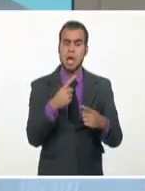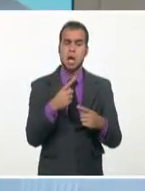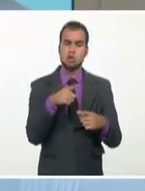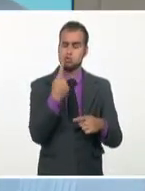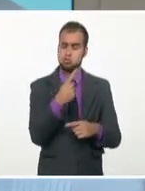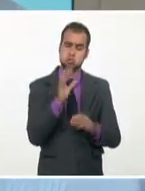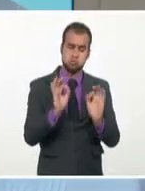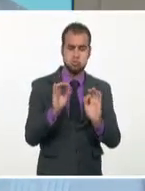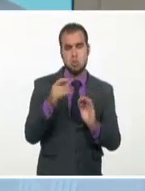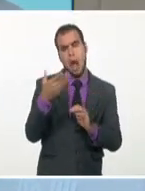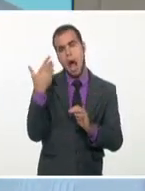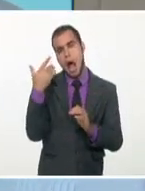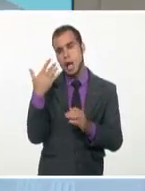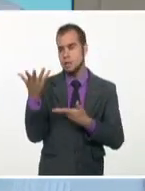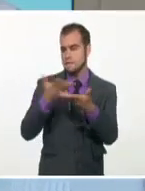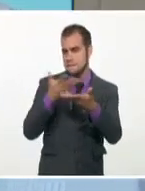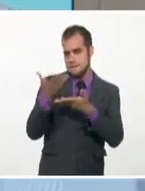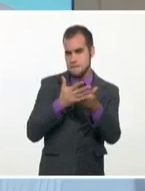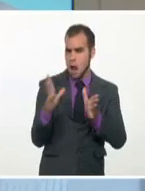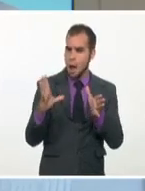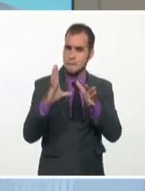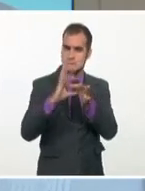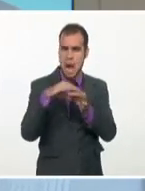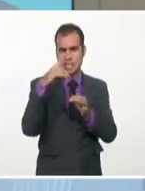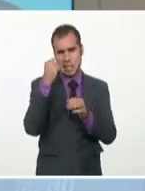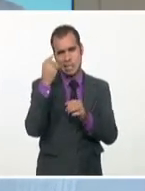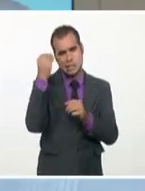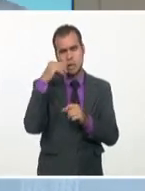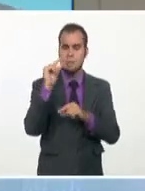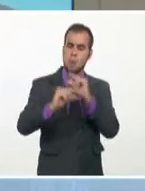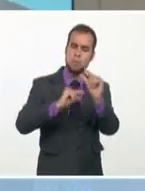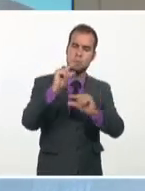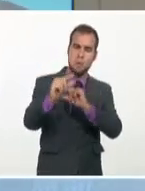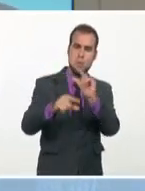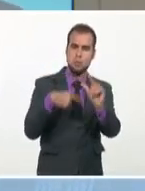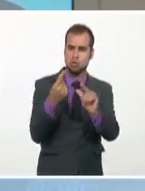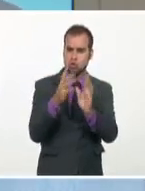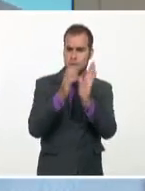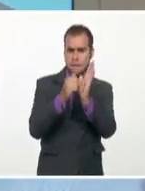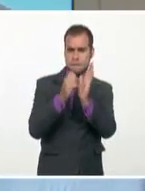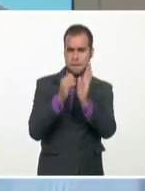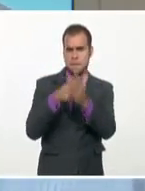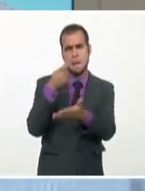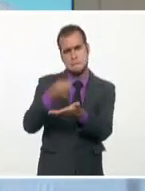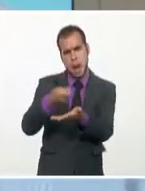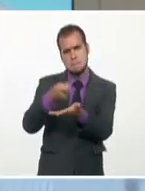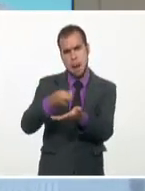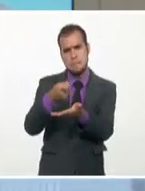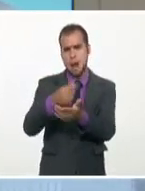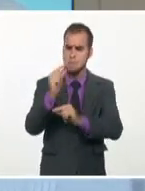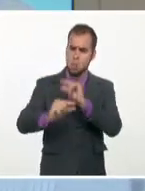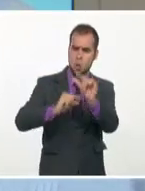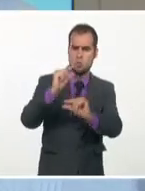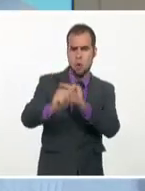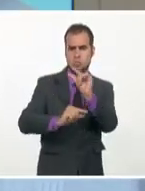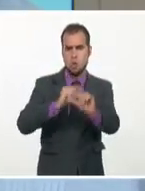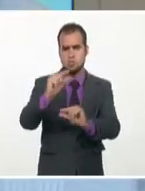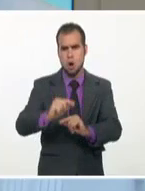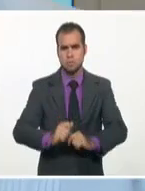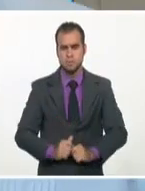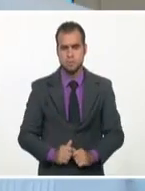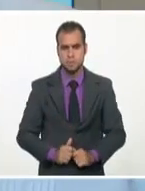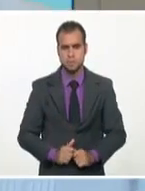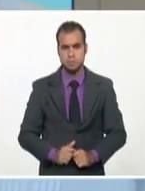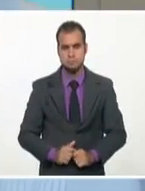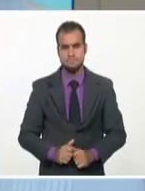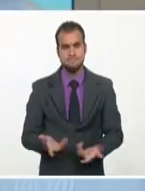externo, de manera de crédito que a pagar a largo plazo, con intereses bastante bajos,